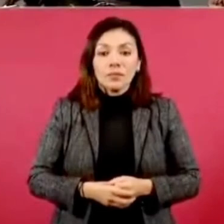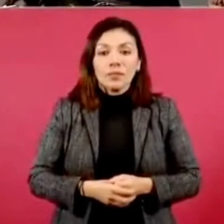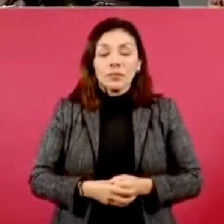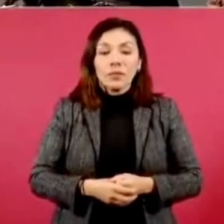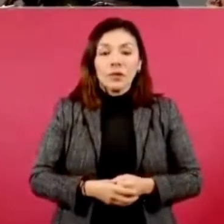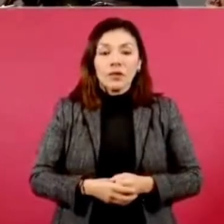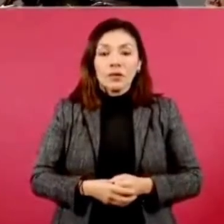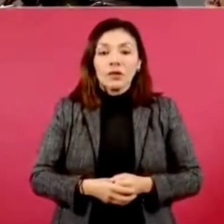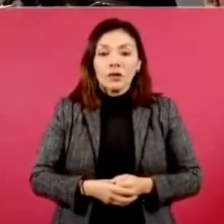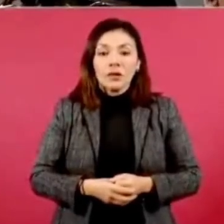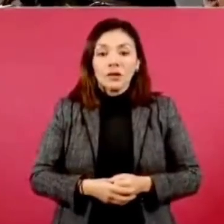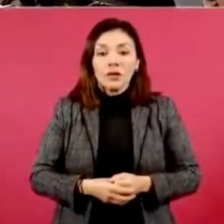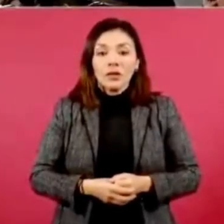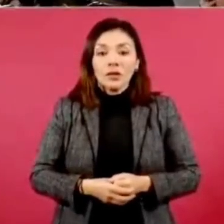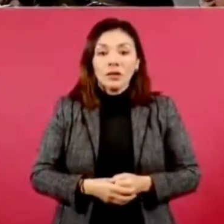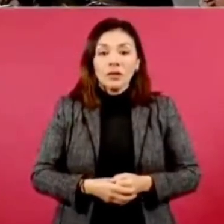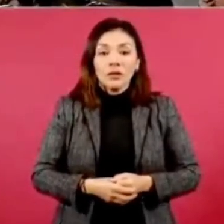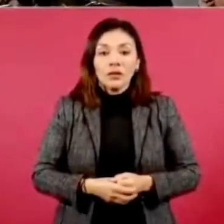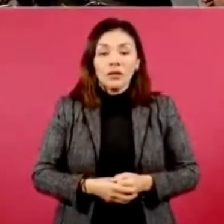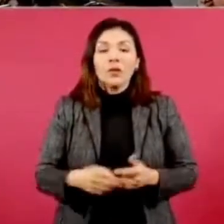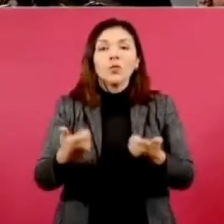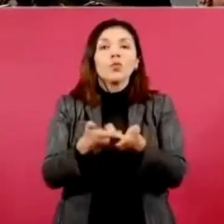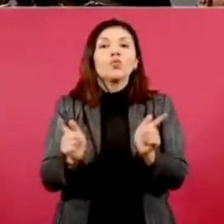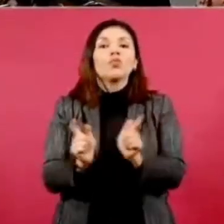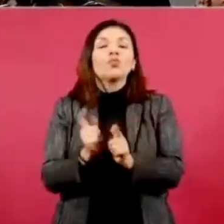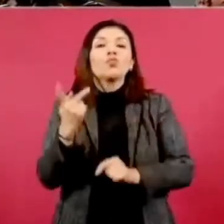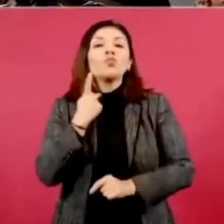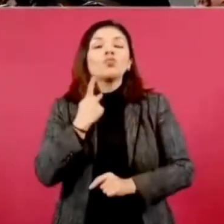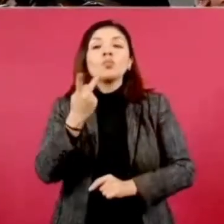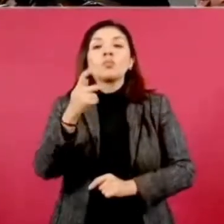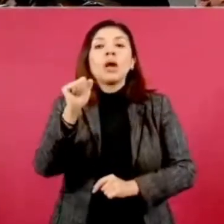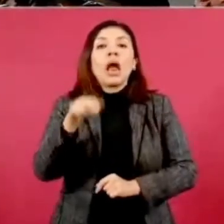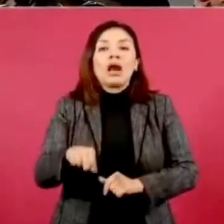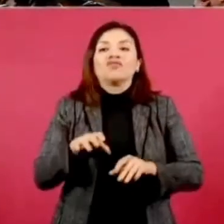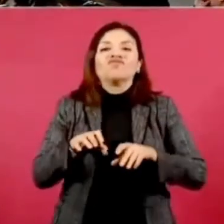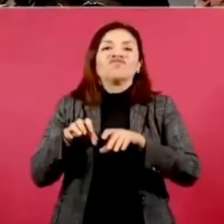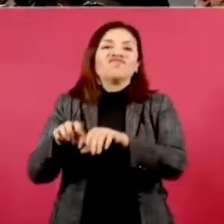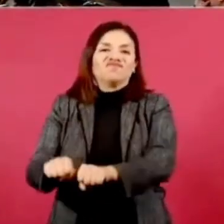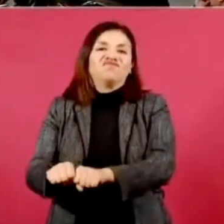Al PAN, al grado